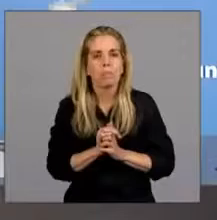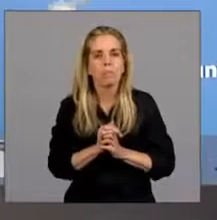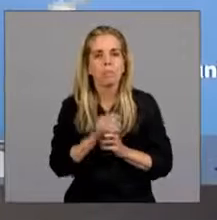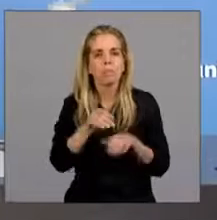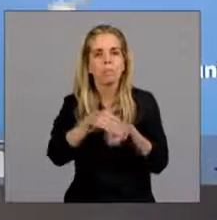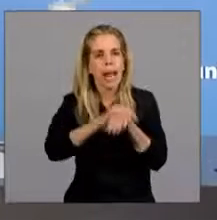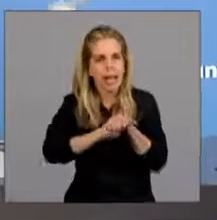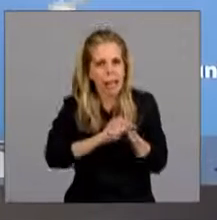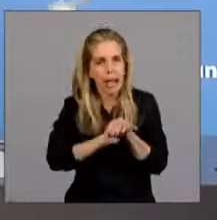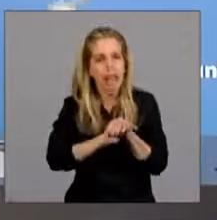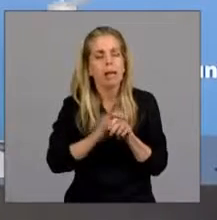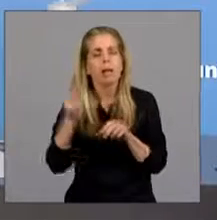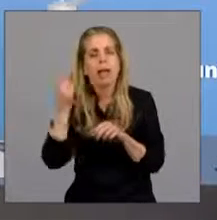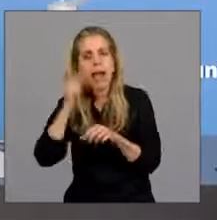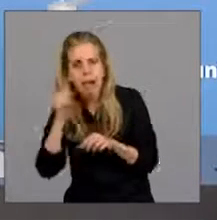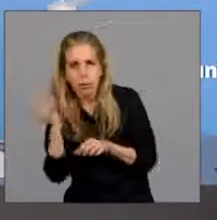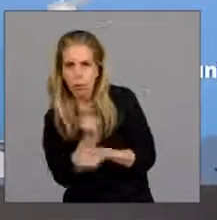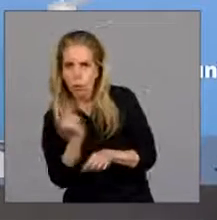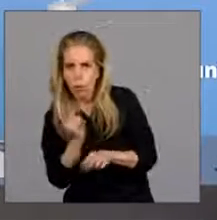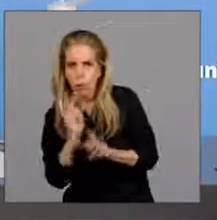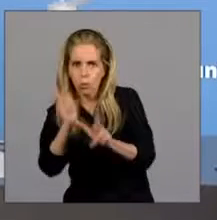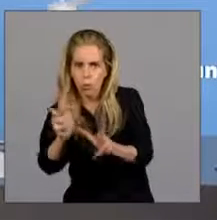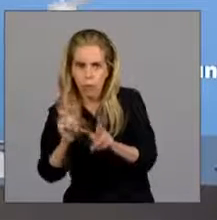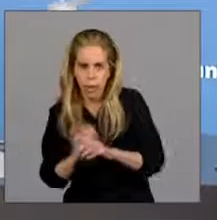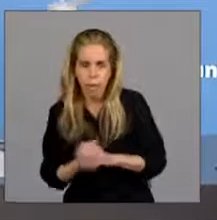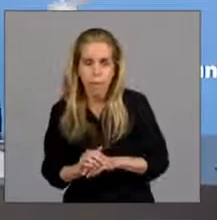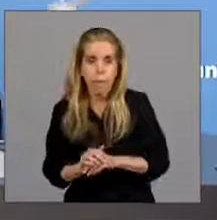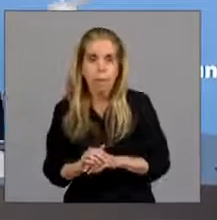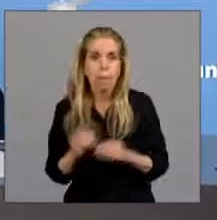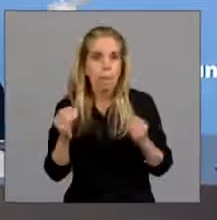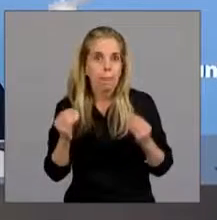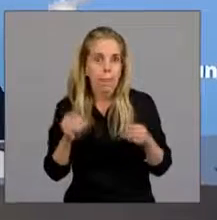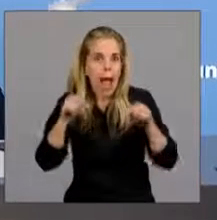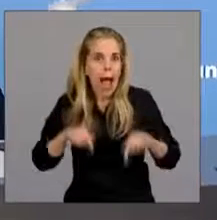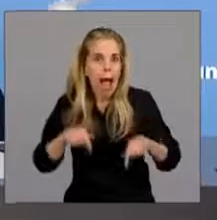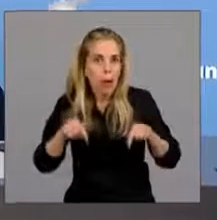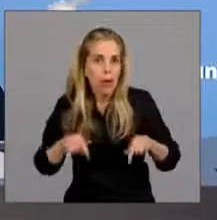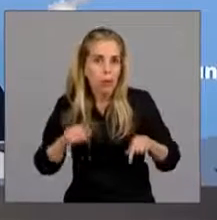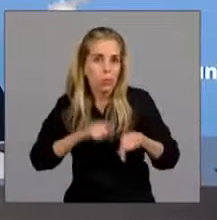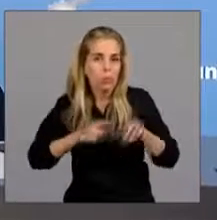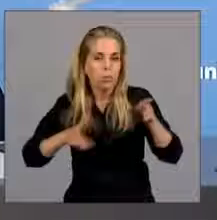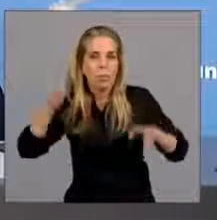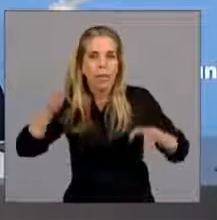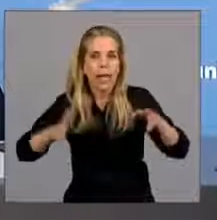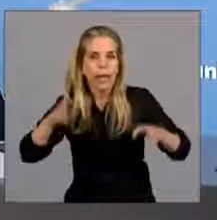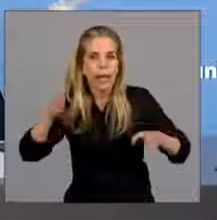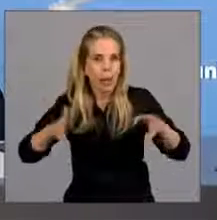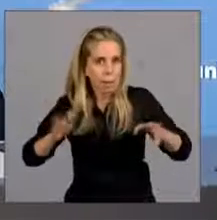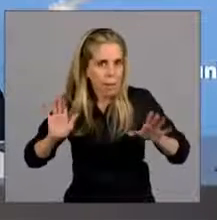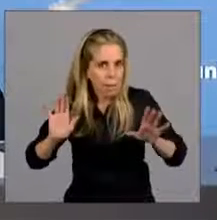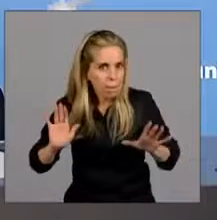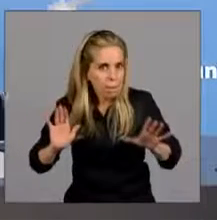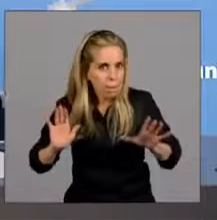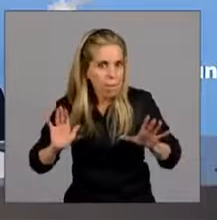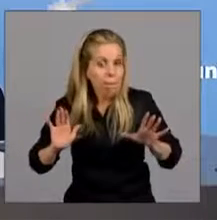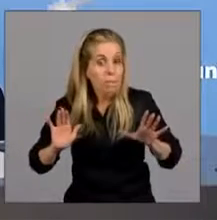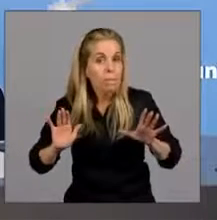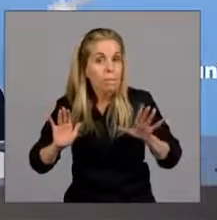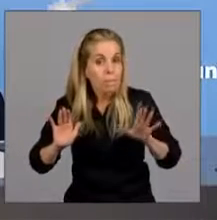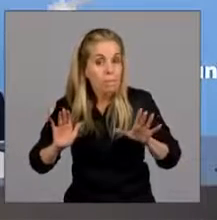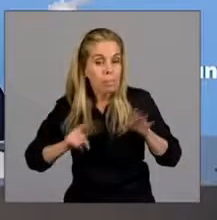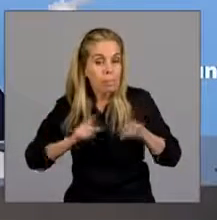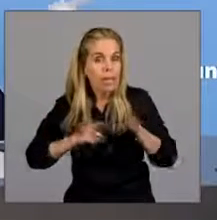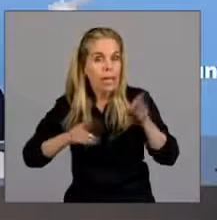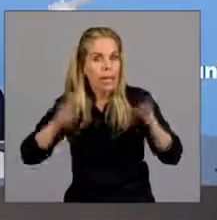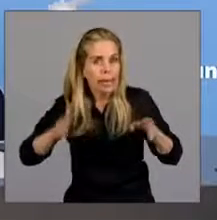dijo lo mismo Axel. Miren, nosotros ahora estamos en una etapa donde en gran medida